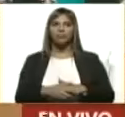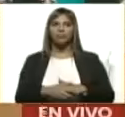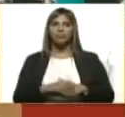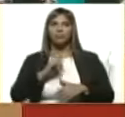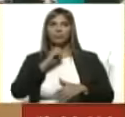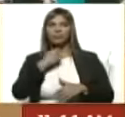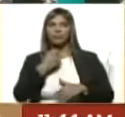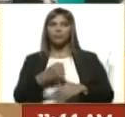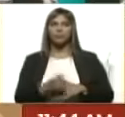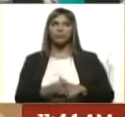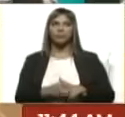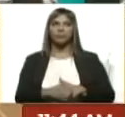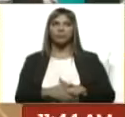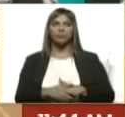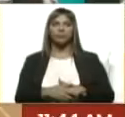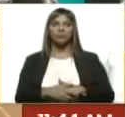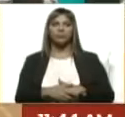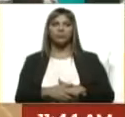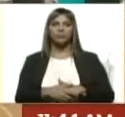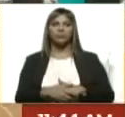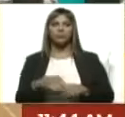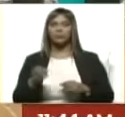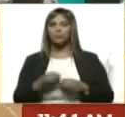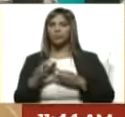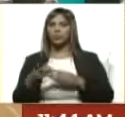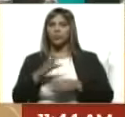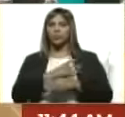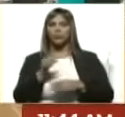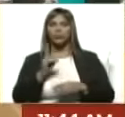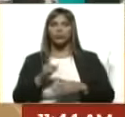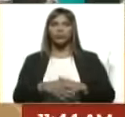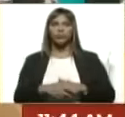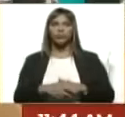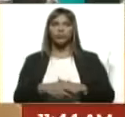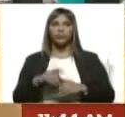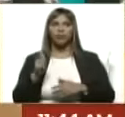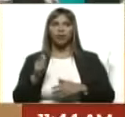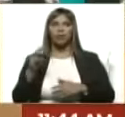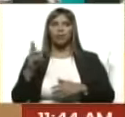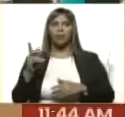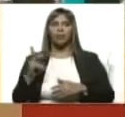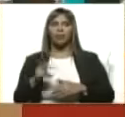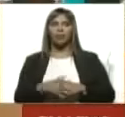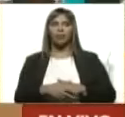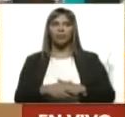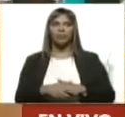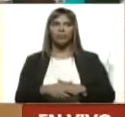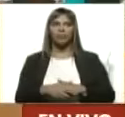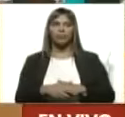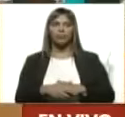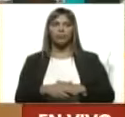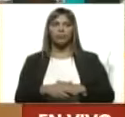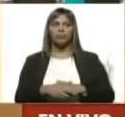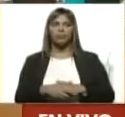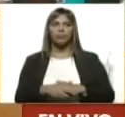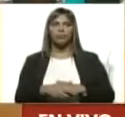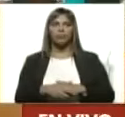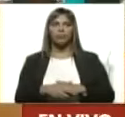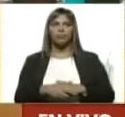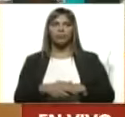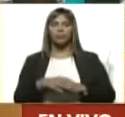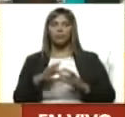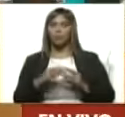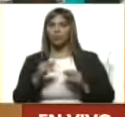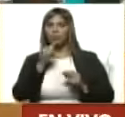secreto. No le digamos nada a la oposición. APK para nuestros testigos y miembros de mesa. Con su reporte,